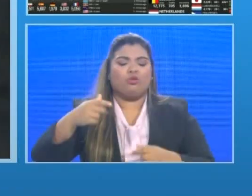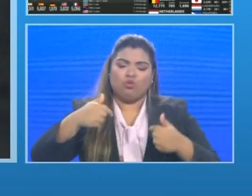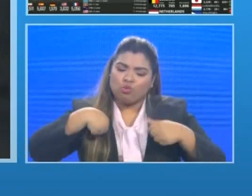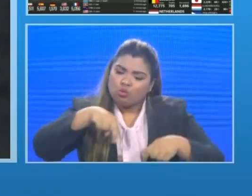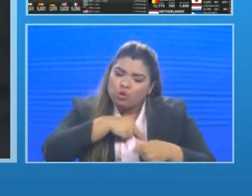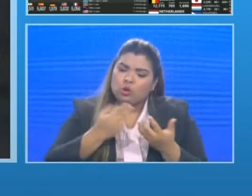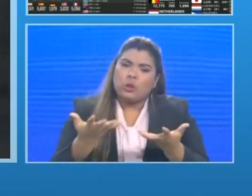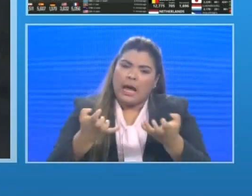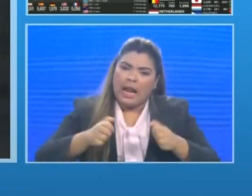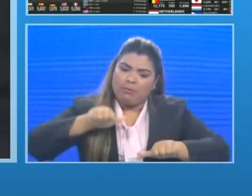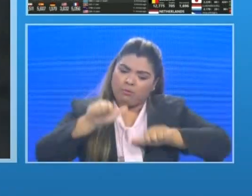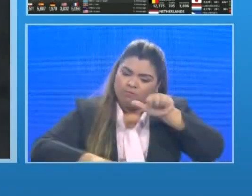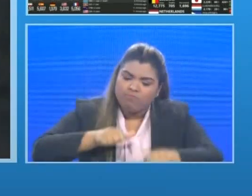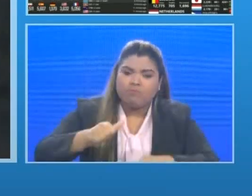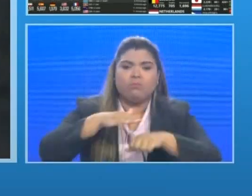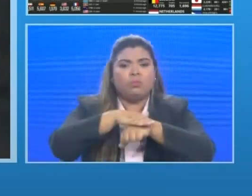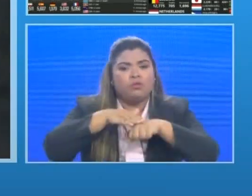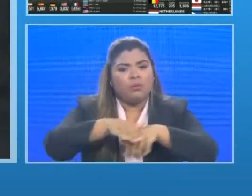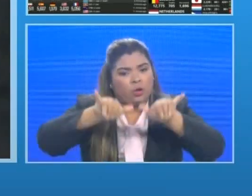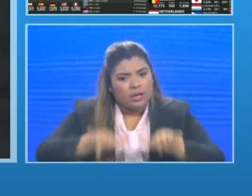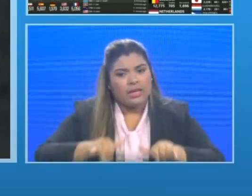lo tanto, quédate en casa.